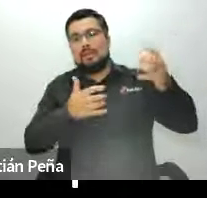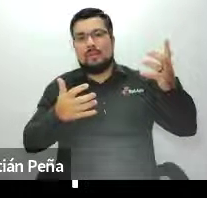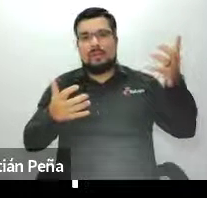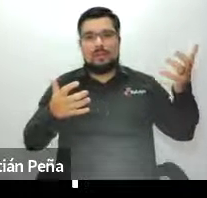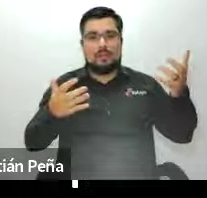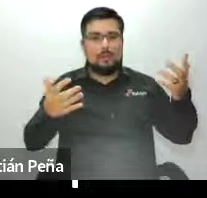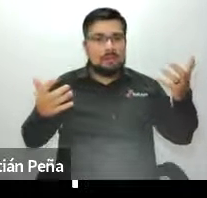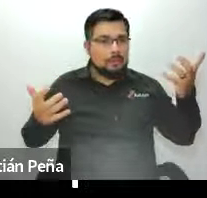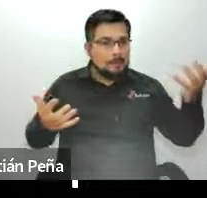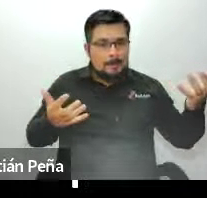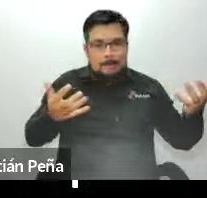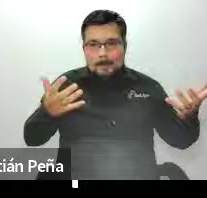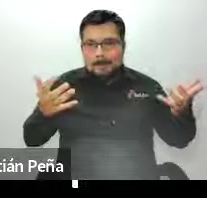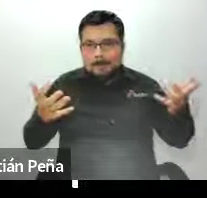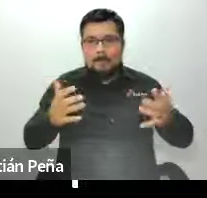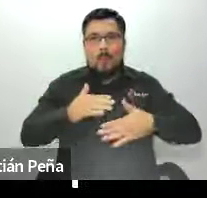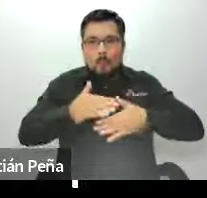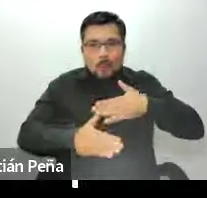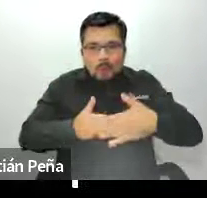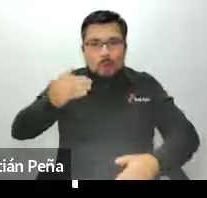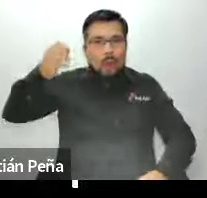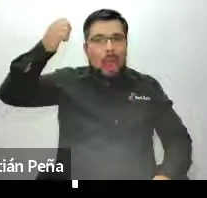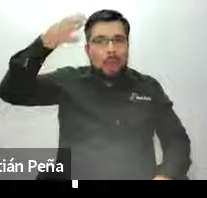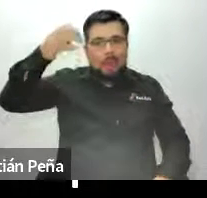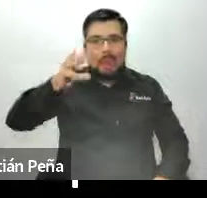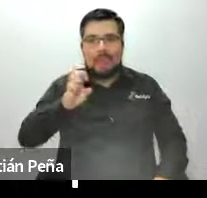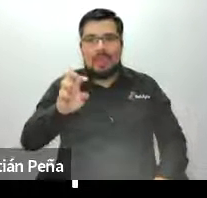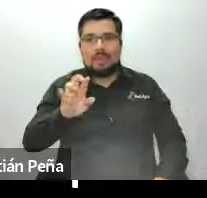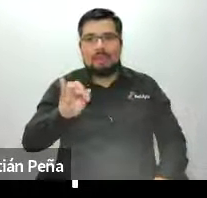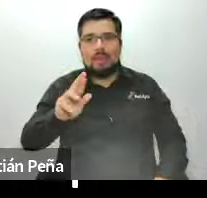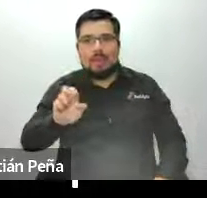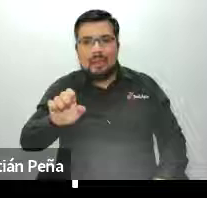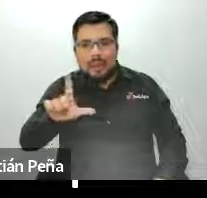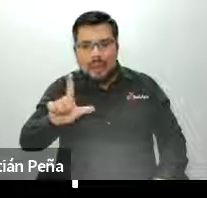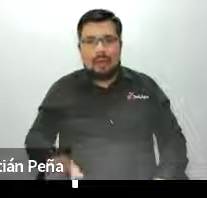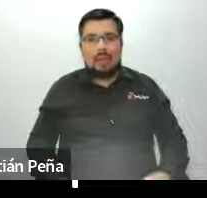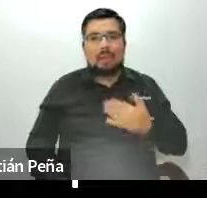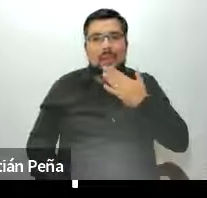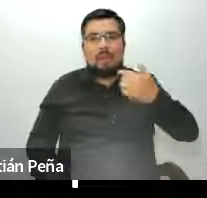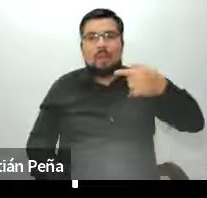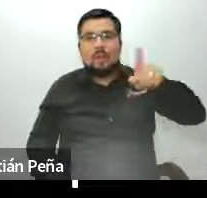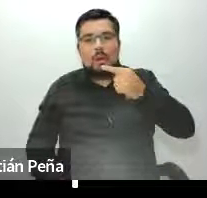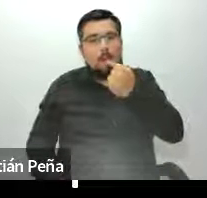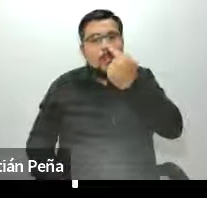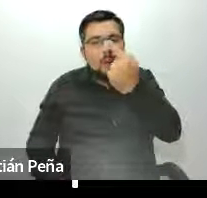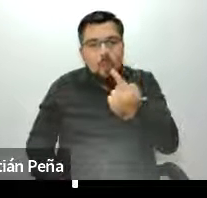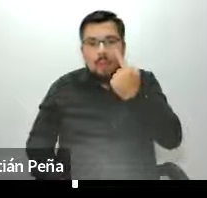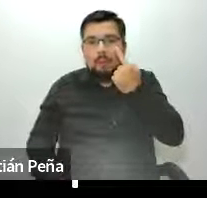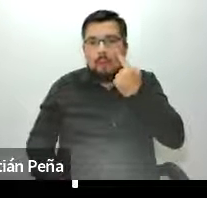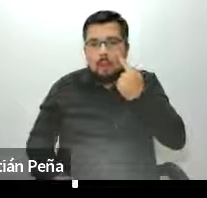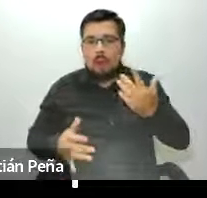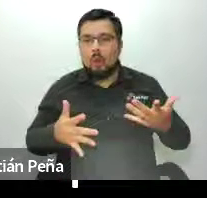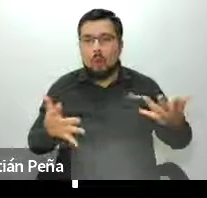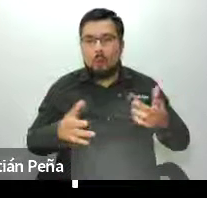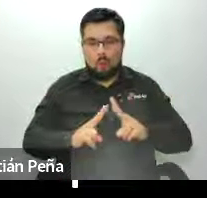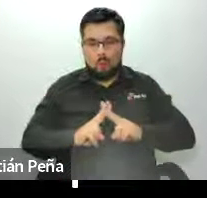de aprendizaje en espiral. Y vamos a ir viendo también, a la luz de otras preguntas, bueno, cómo fuimos